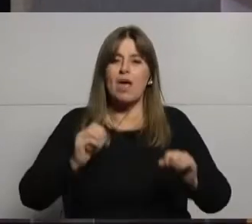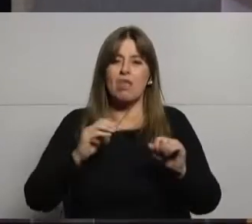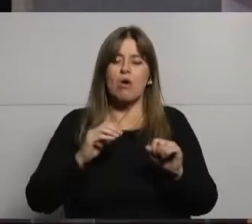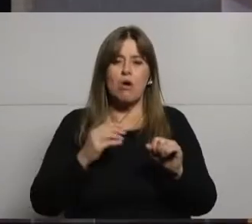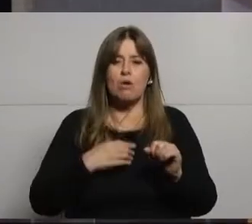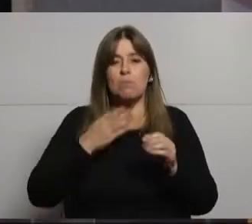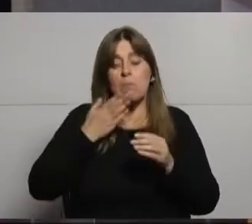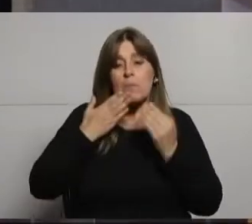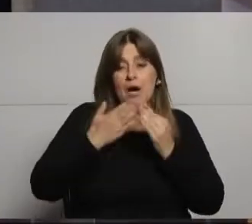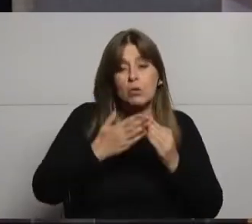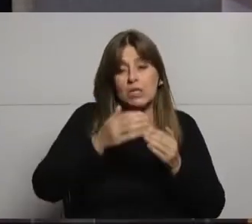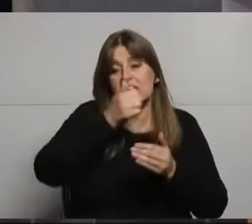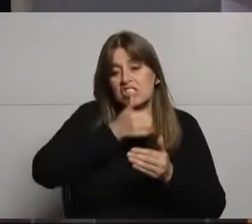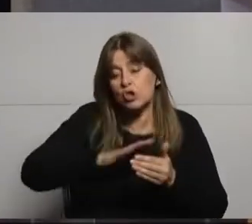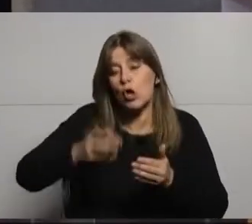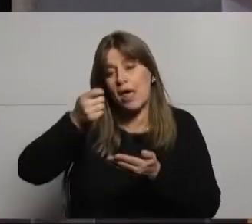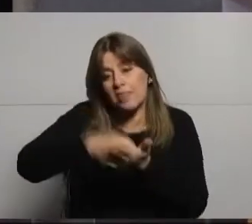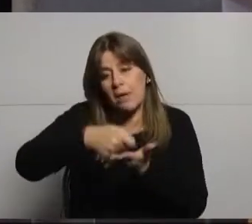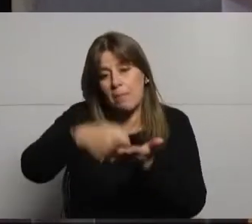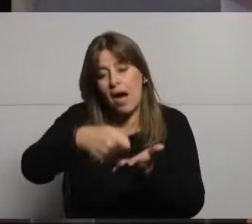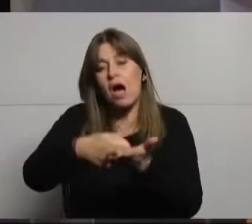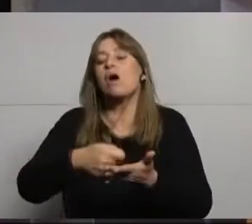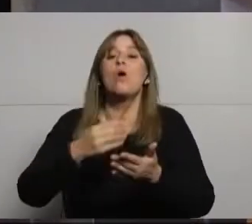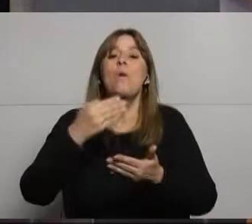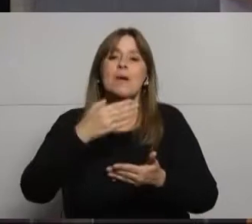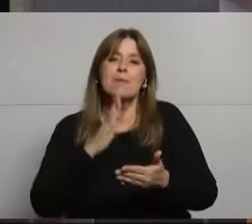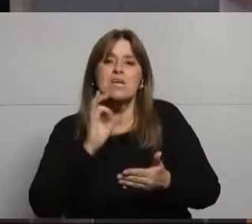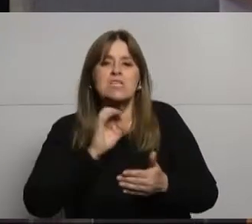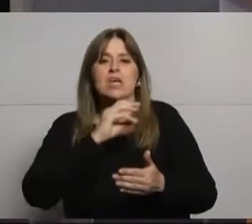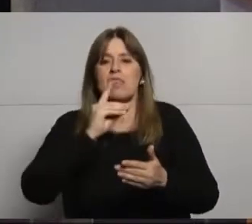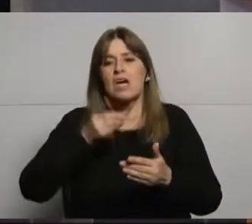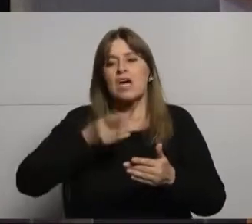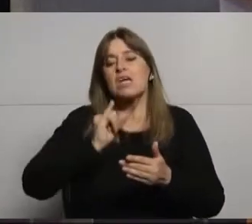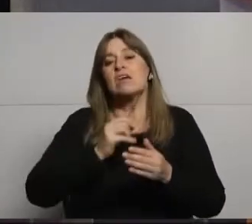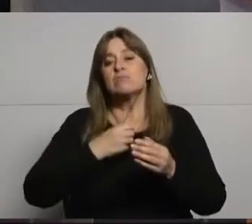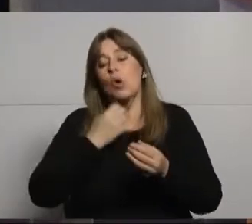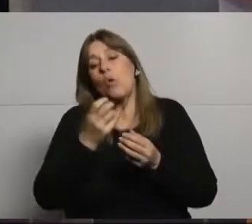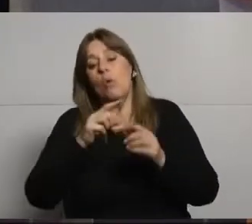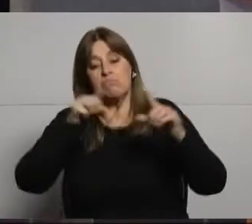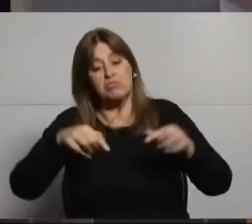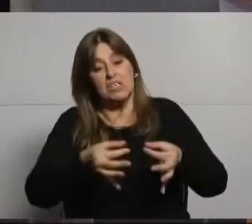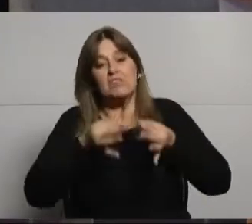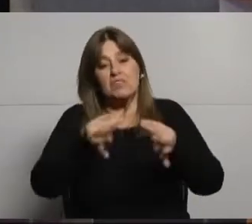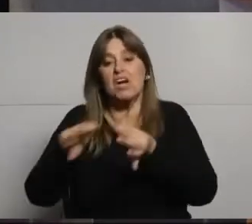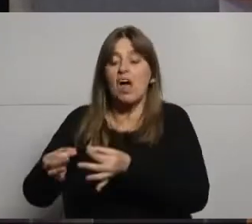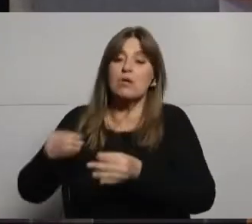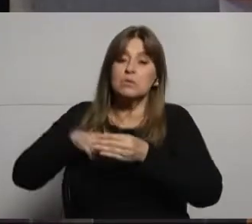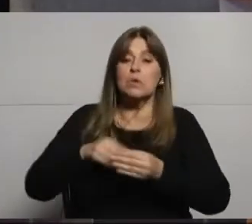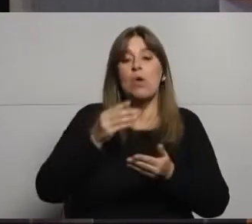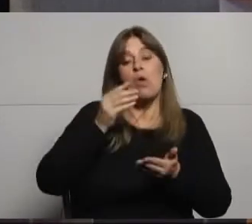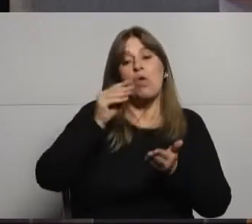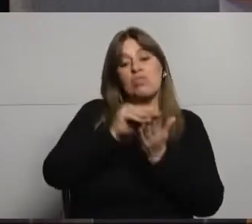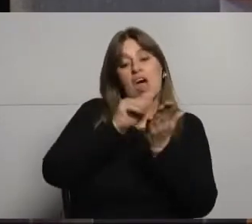por ejemplo, consultar mi historia de pagos o cosas por el estilo, o en algunos casos, no sé, en vez de tener que andar con un certificado, el hecho de que mis datos